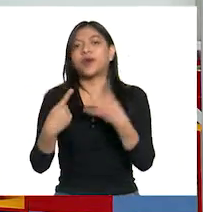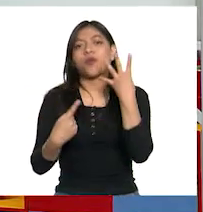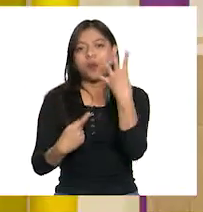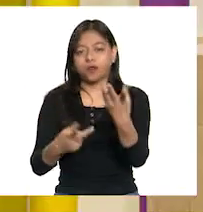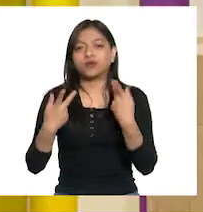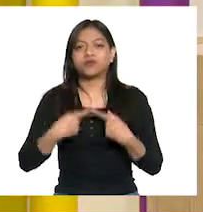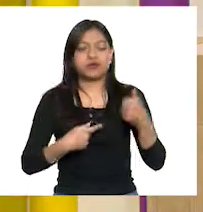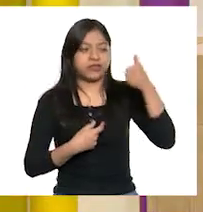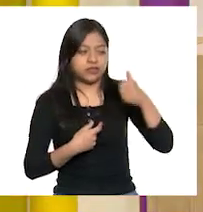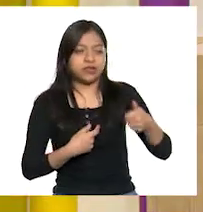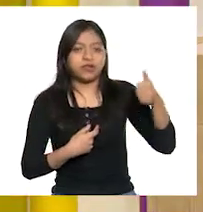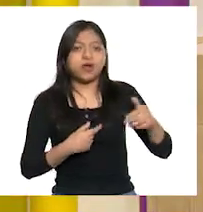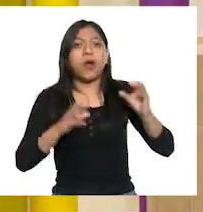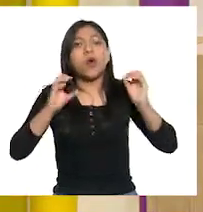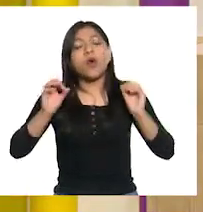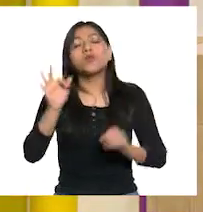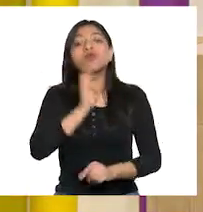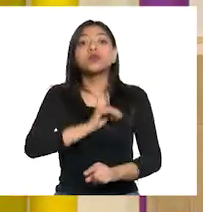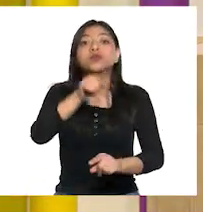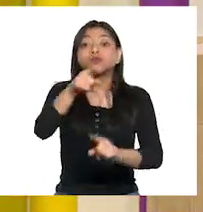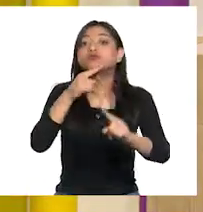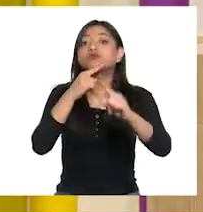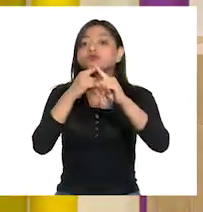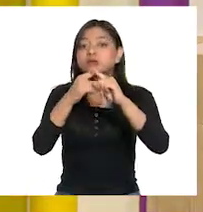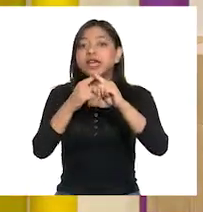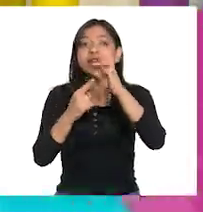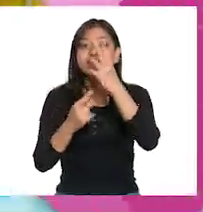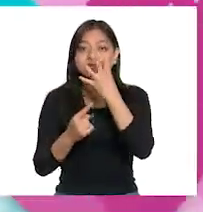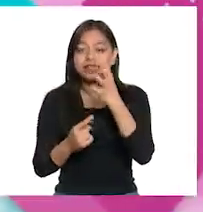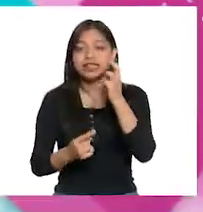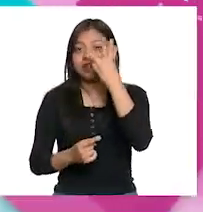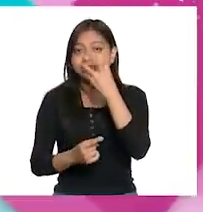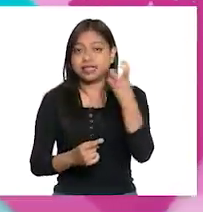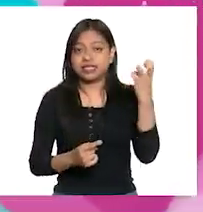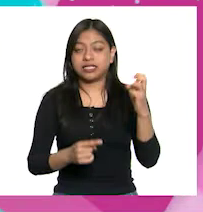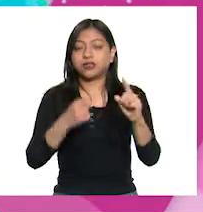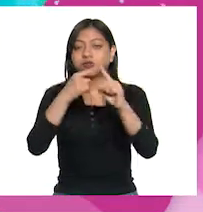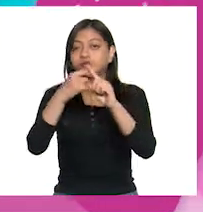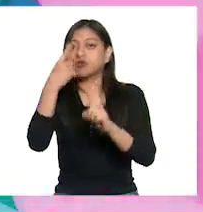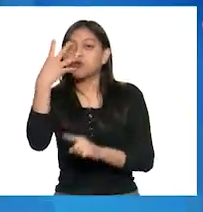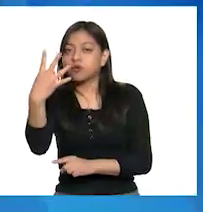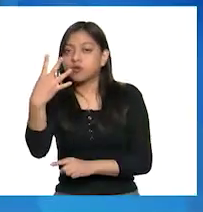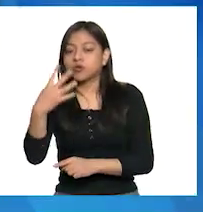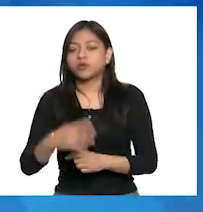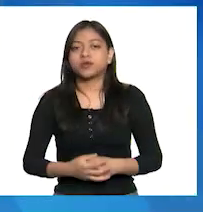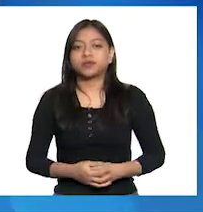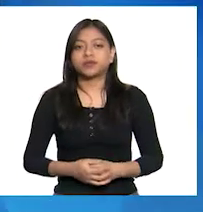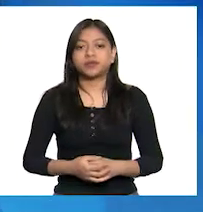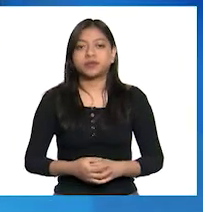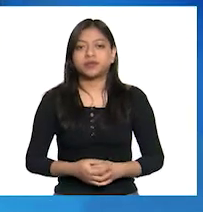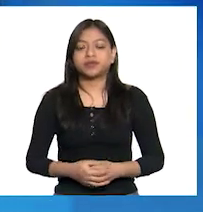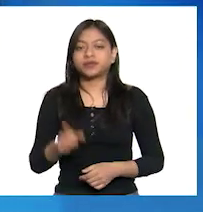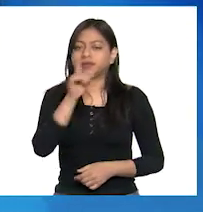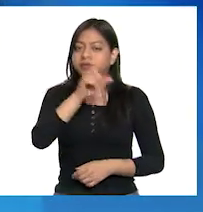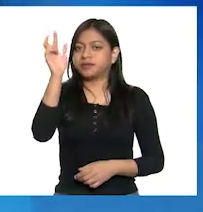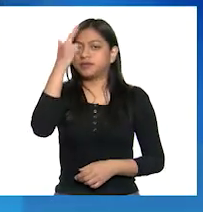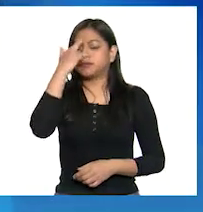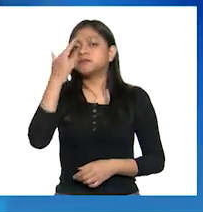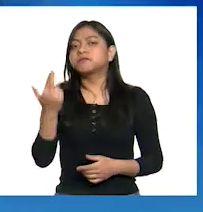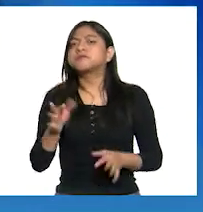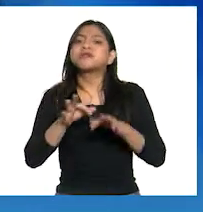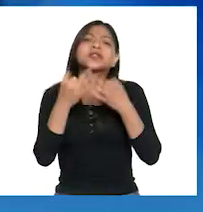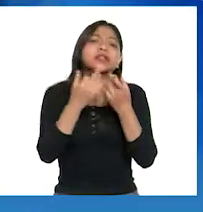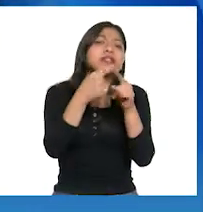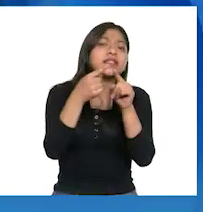son 4, o también se puede multiplicar 300 por 4. Muy bien, ambos procedimientos están bien. Recuerden que muchas